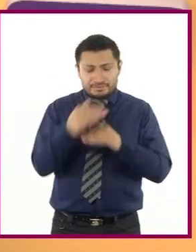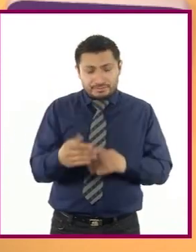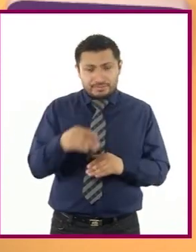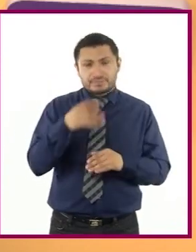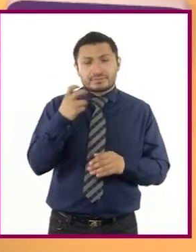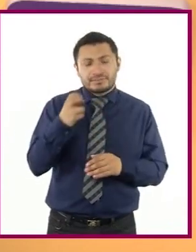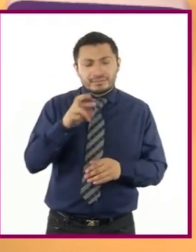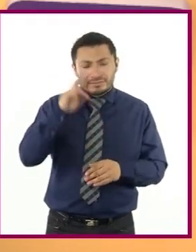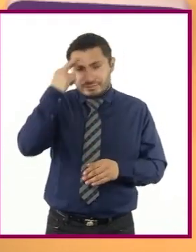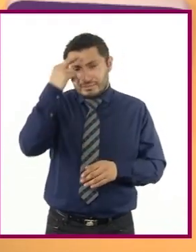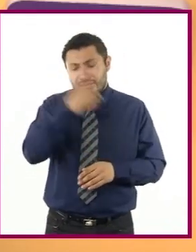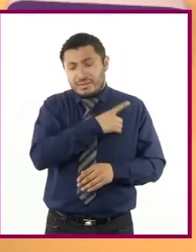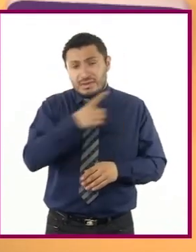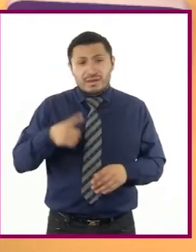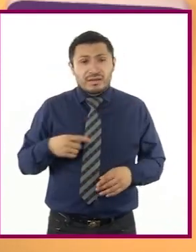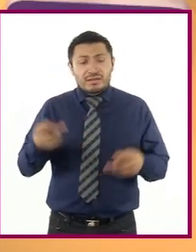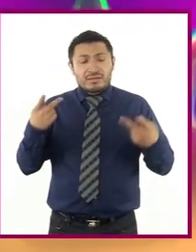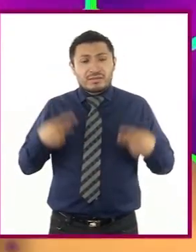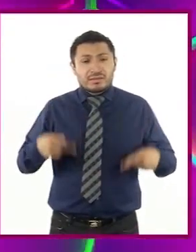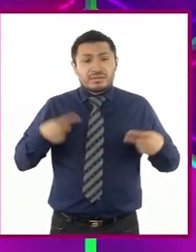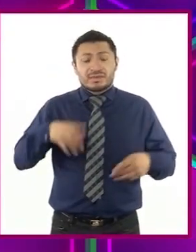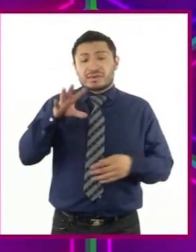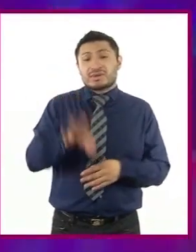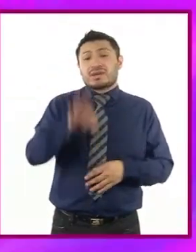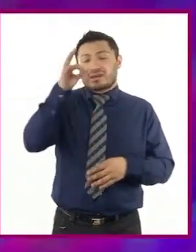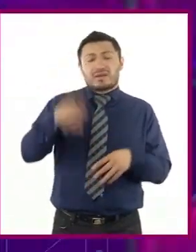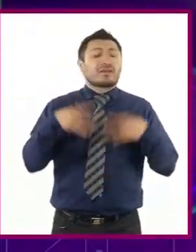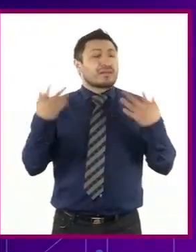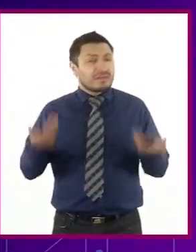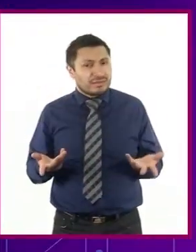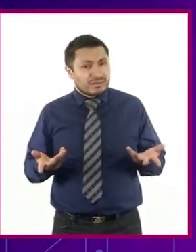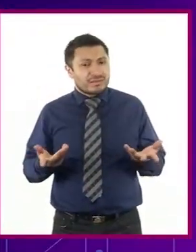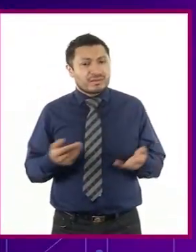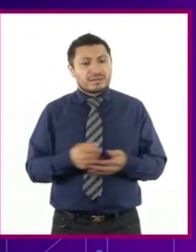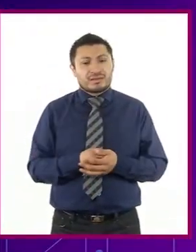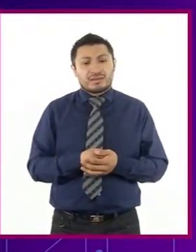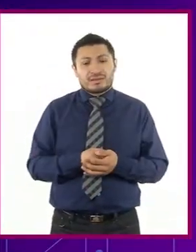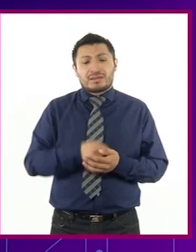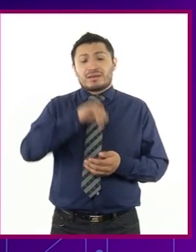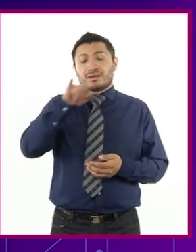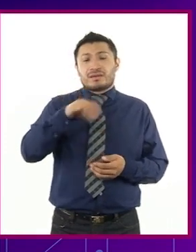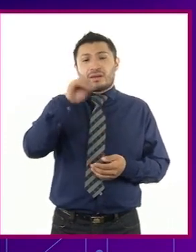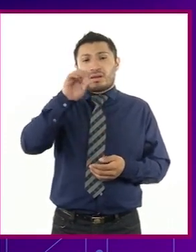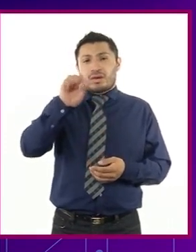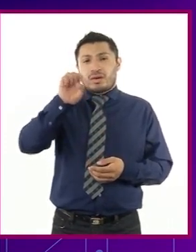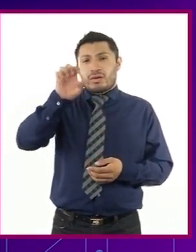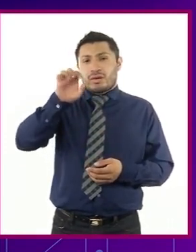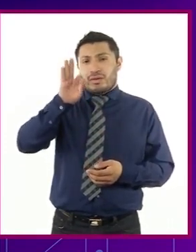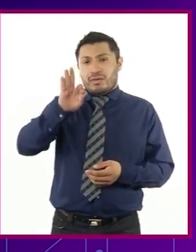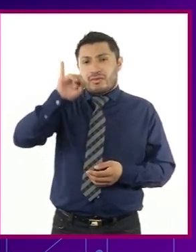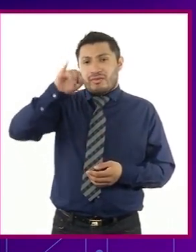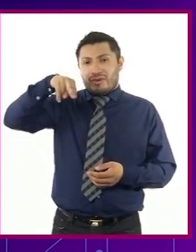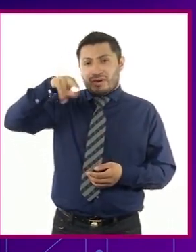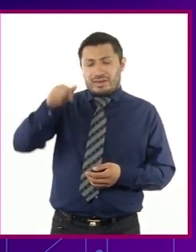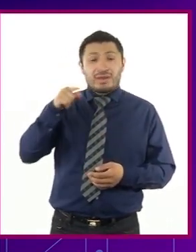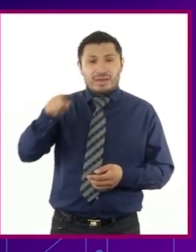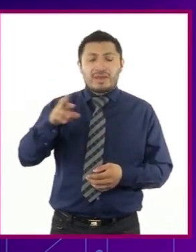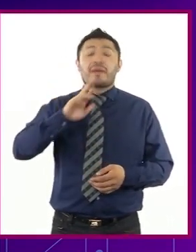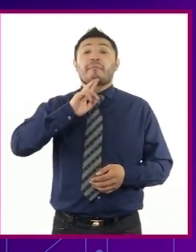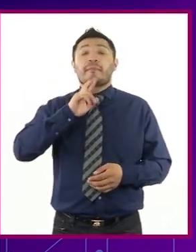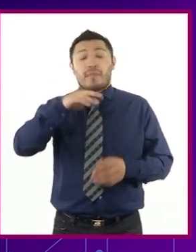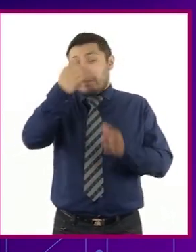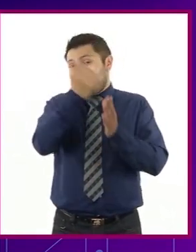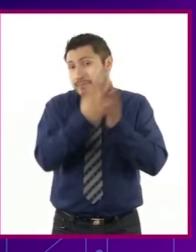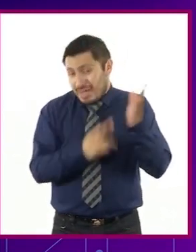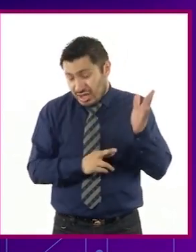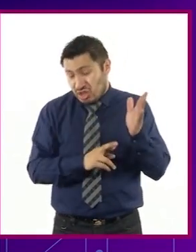candidata que debiera representar a la escuela en la competición estatal es Josefina, pues ella presenta menor dispersión